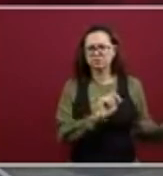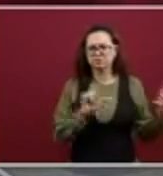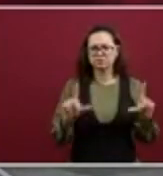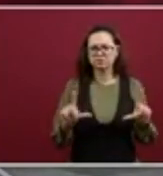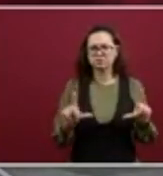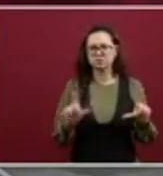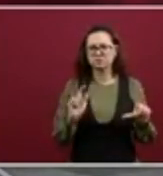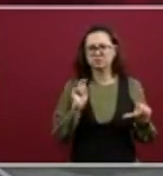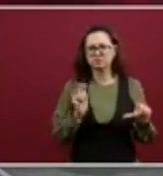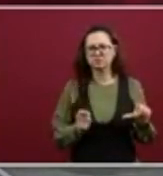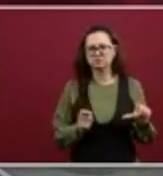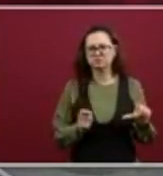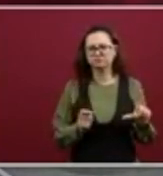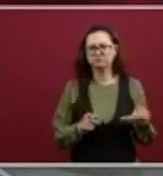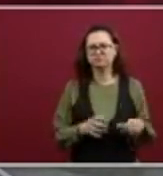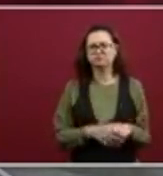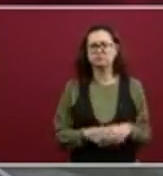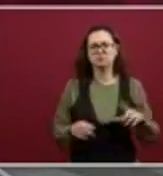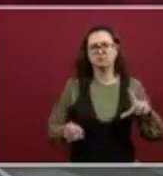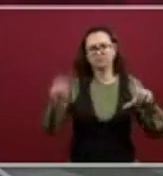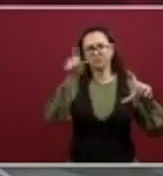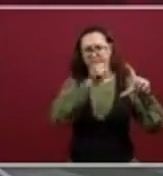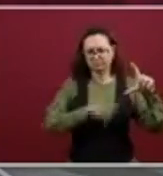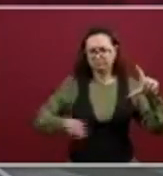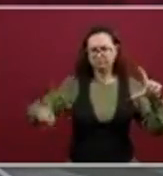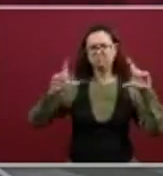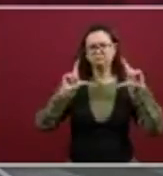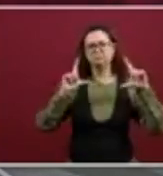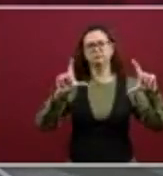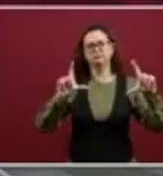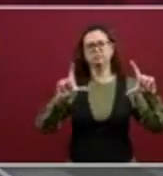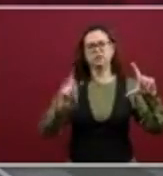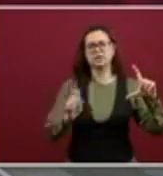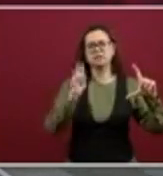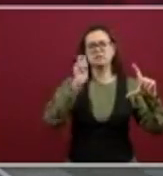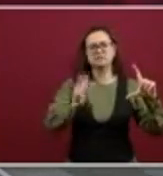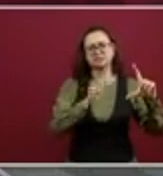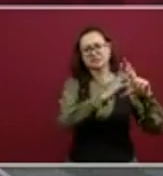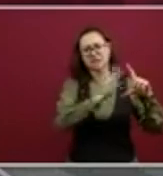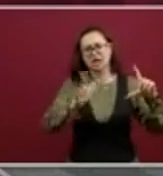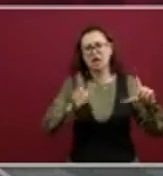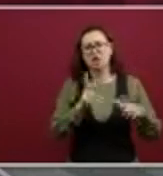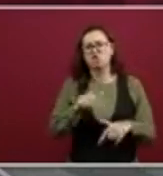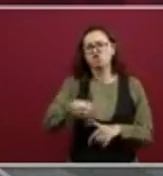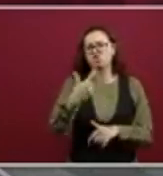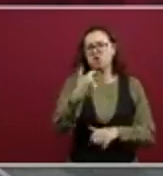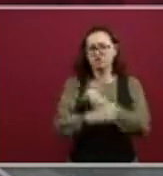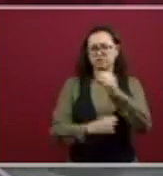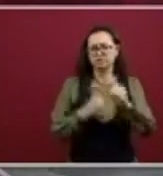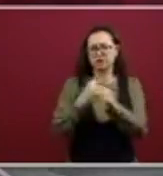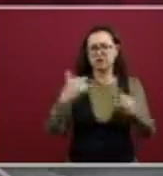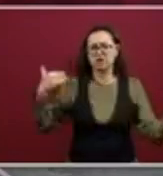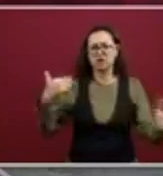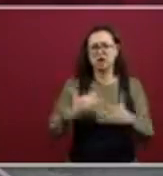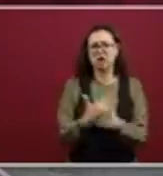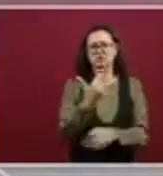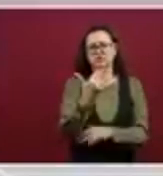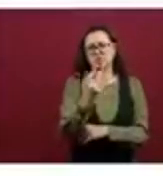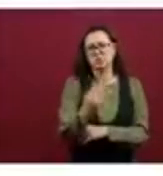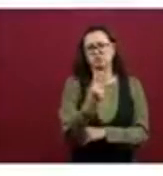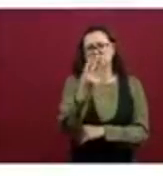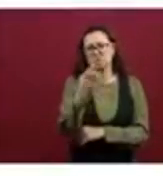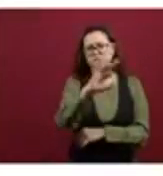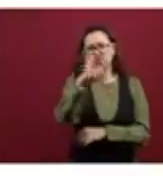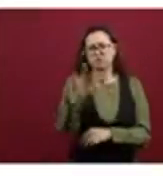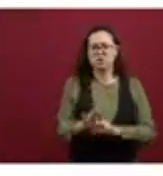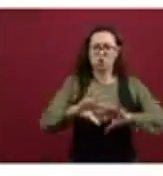tenemos aquí una gráfica que ilustra que en el periodo de los últimos 12 años, el 54% del monto